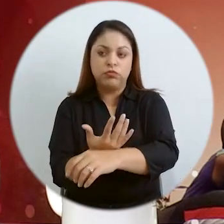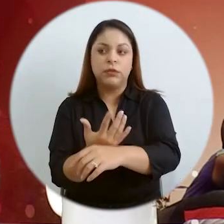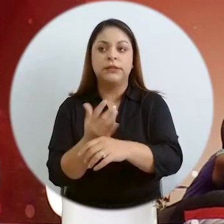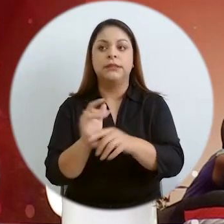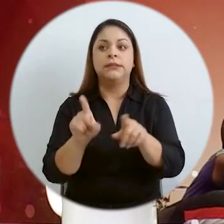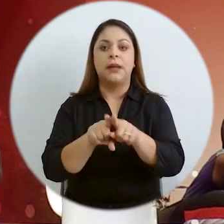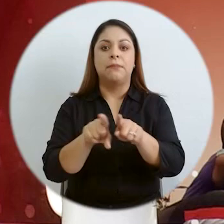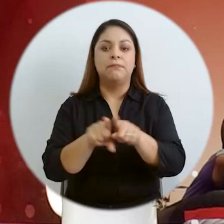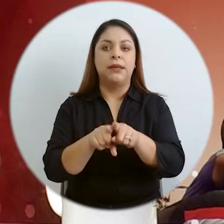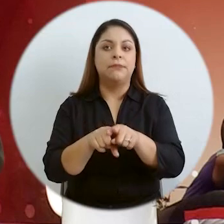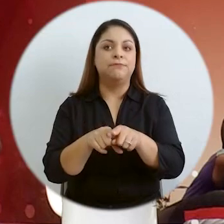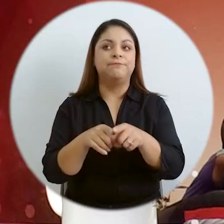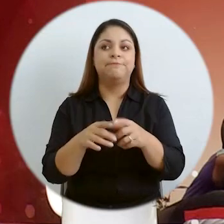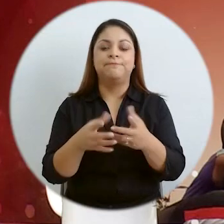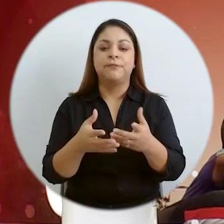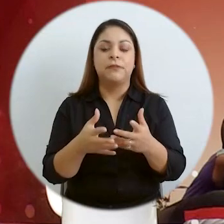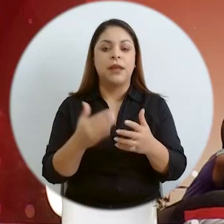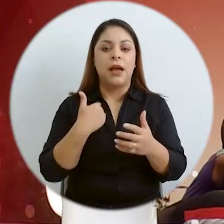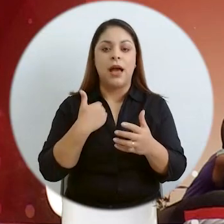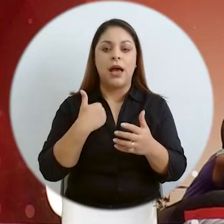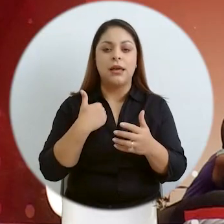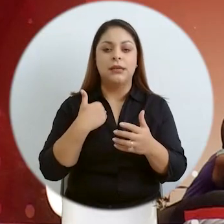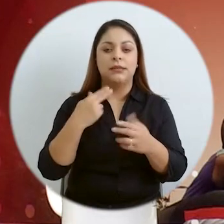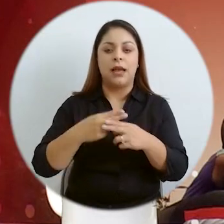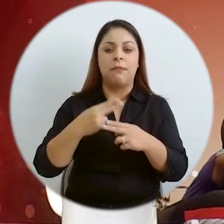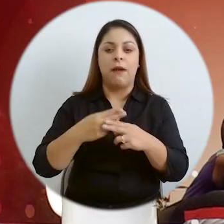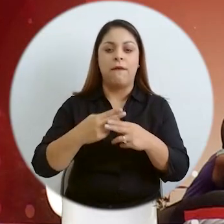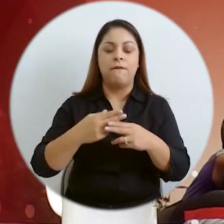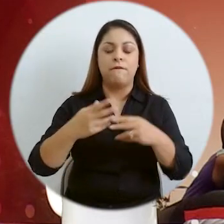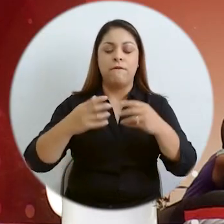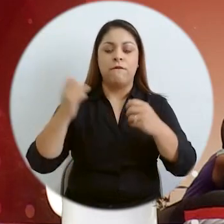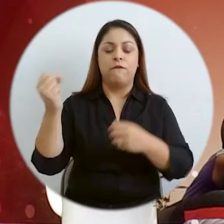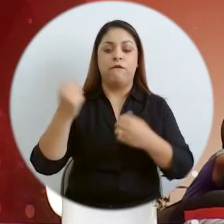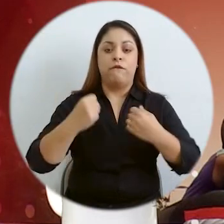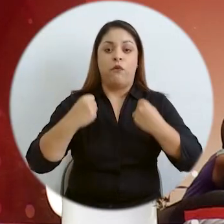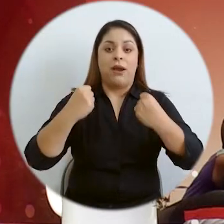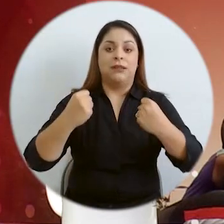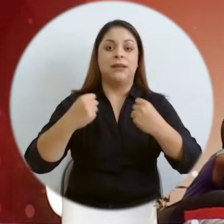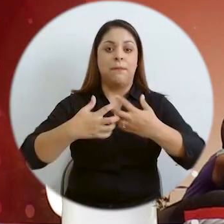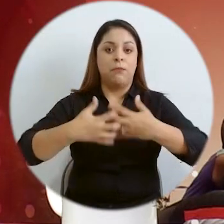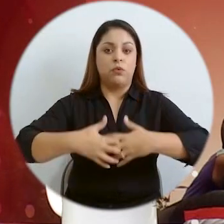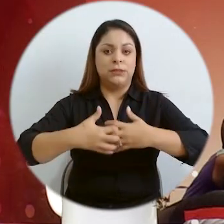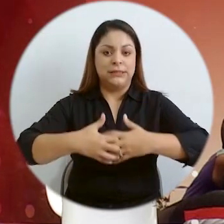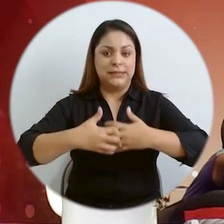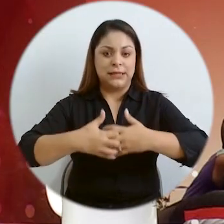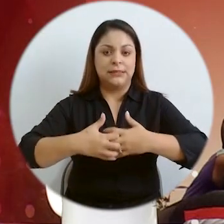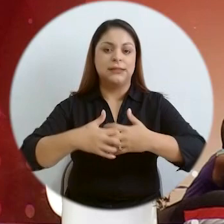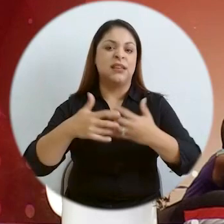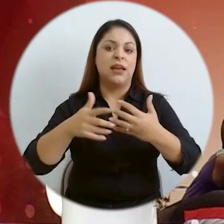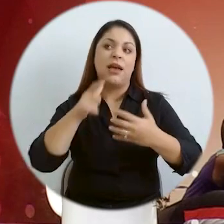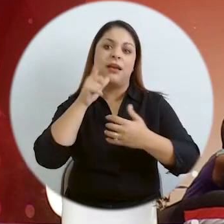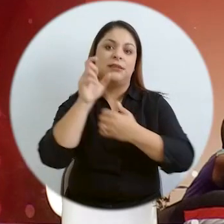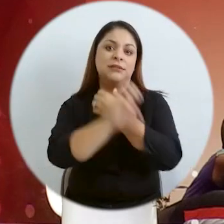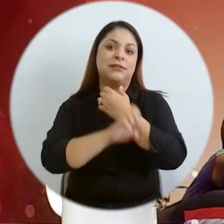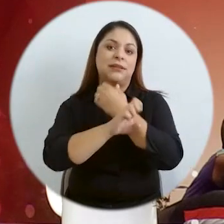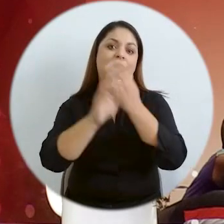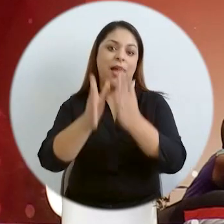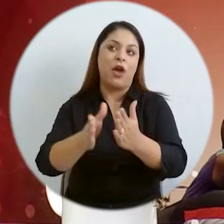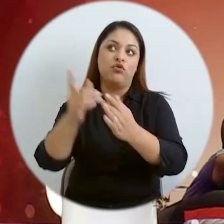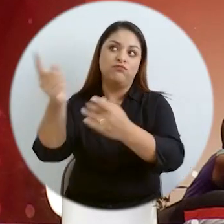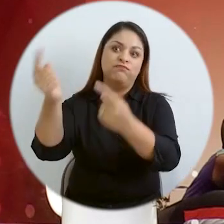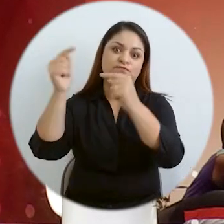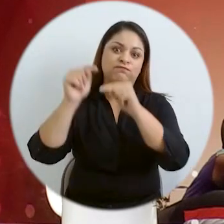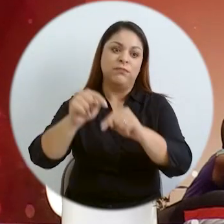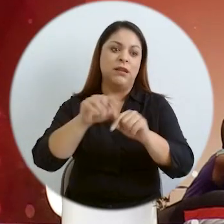lo que son como drivers o fuerzas promotrices de estos asuntos, como los capitales extranjeros que mencionaba